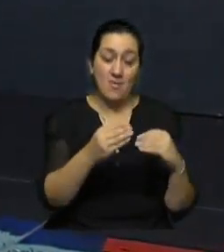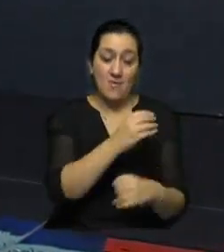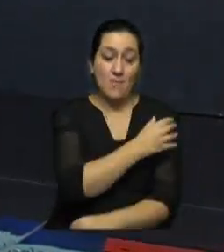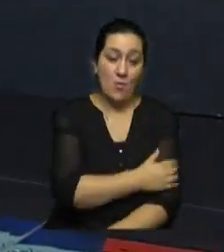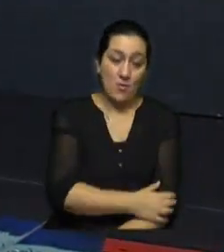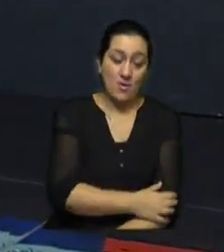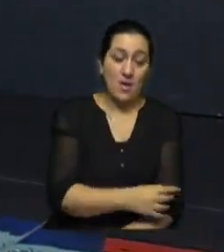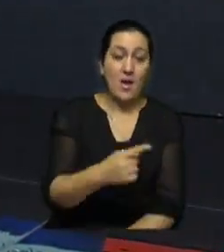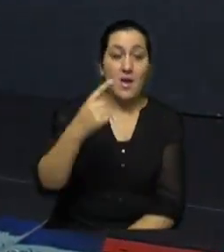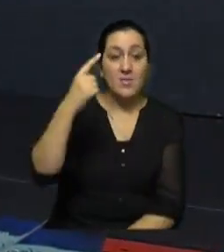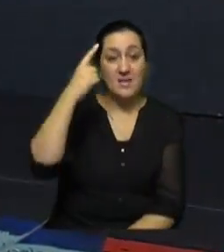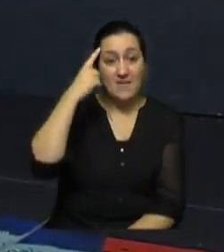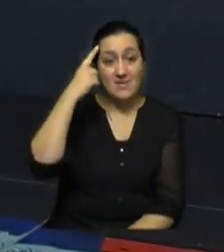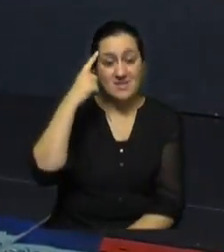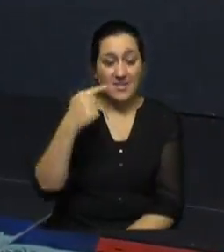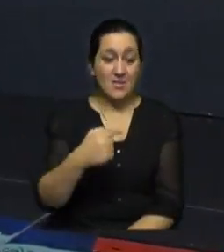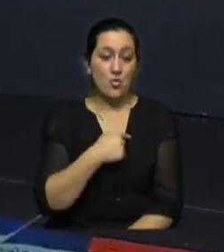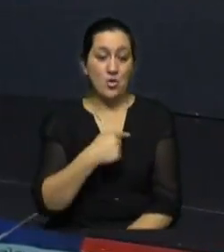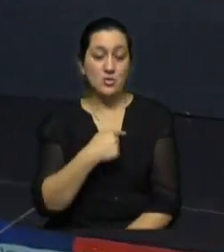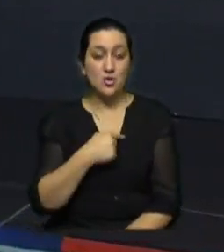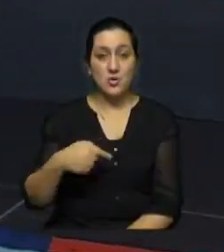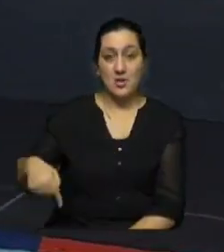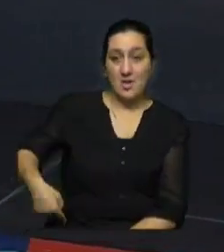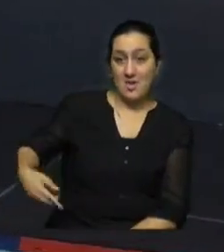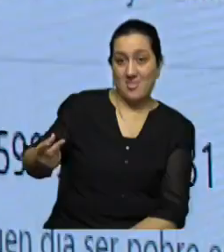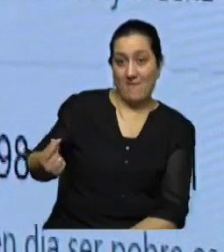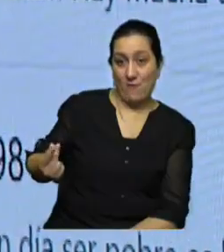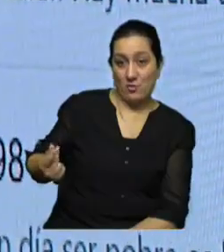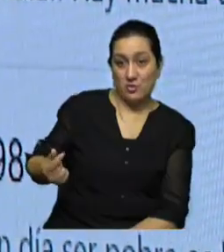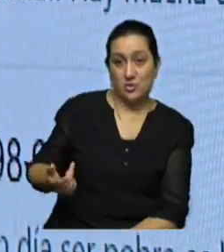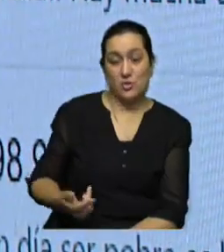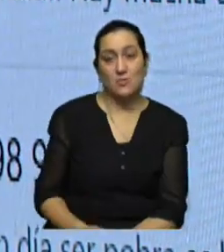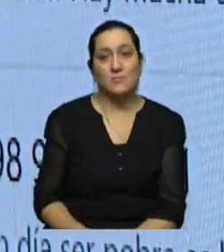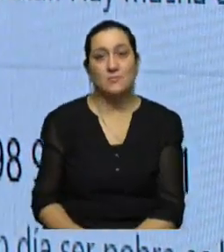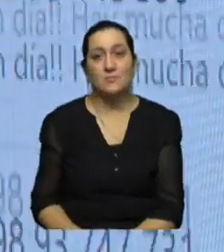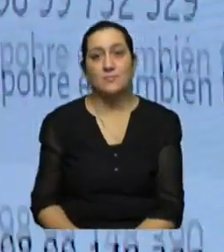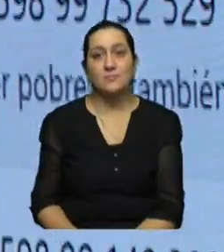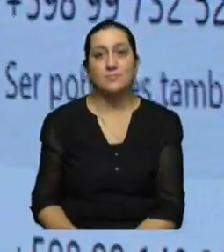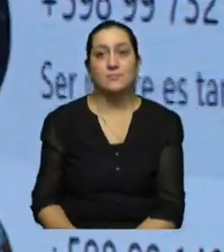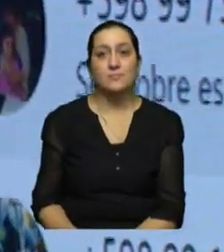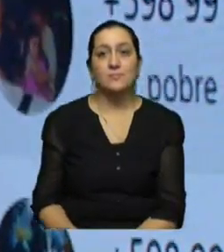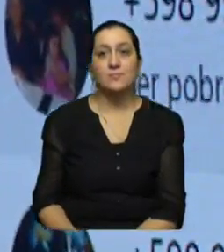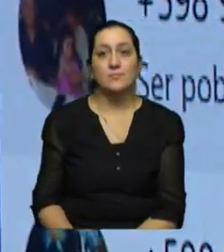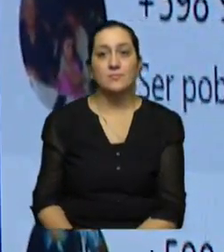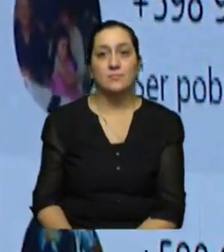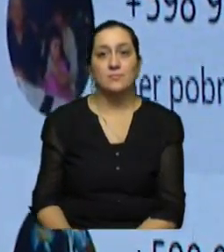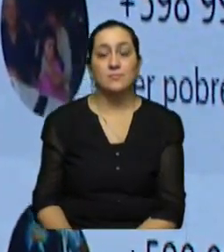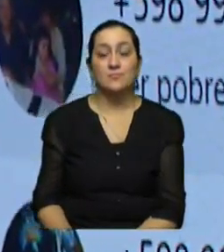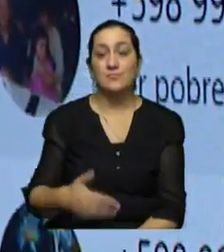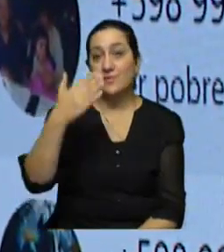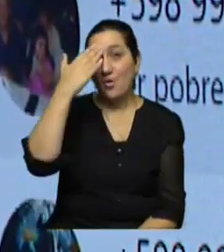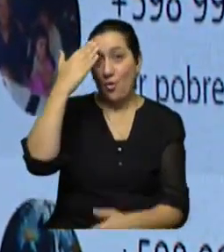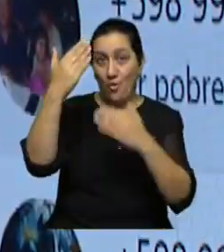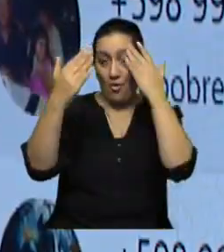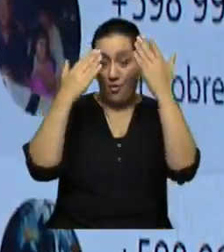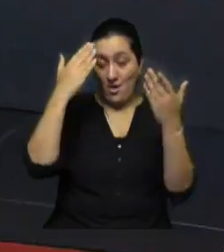de corazón y de bolsillo. Ustedes saquen conclusiones. Tenemos mucha pobreza. Hola, buenos